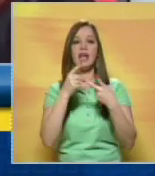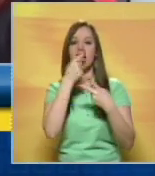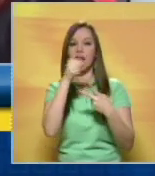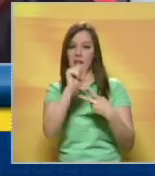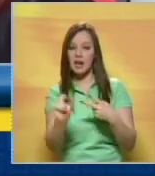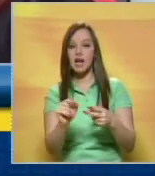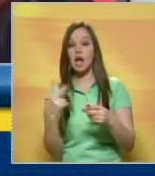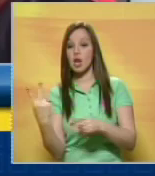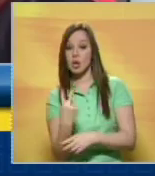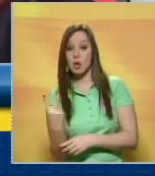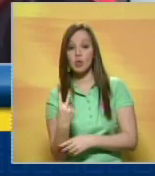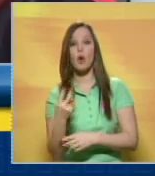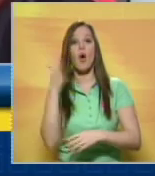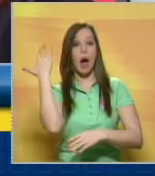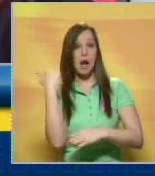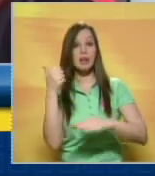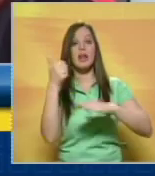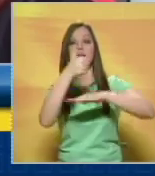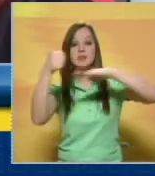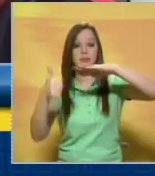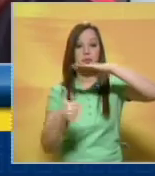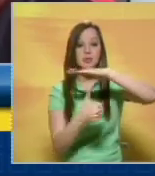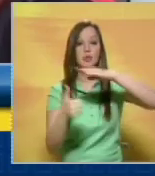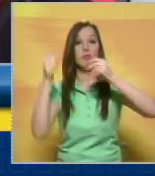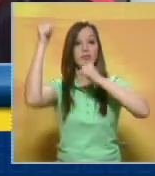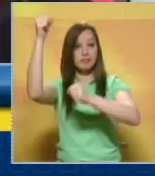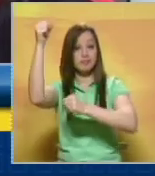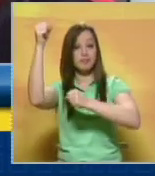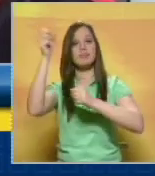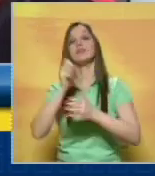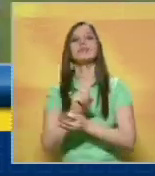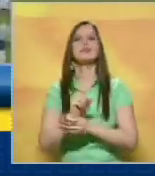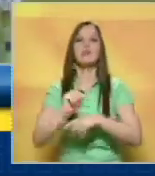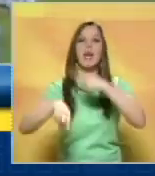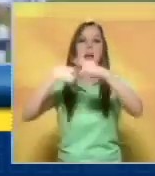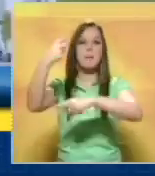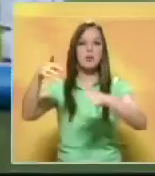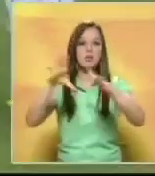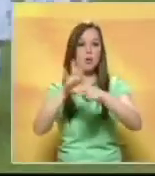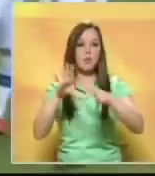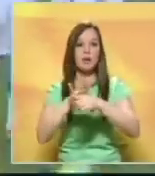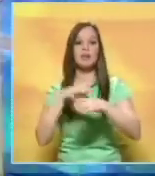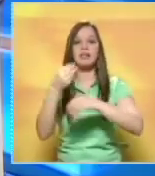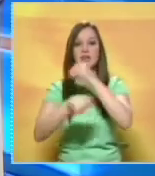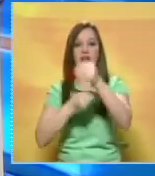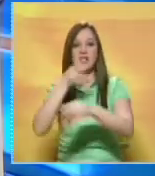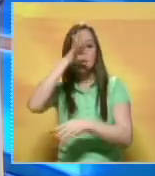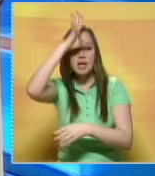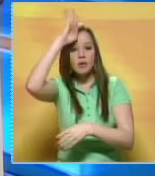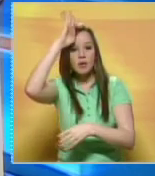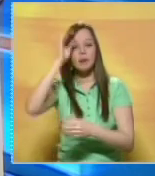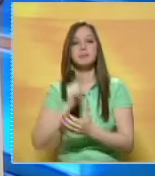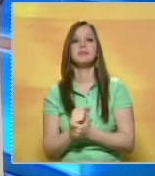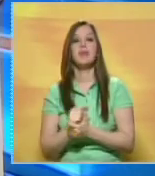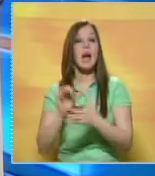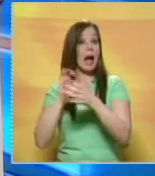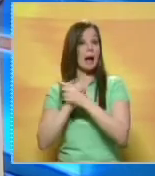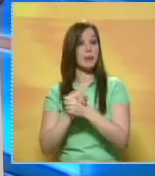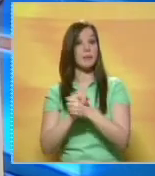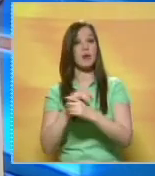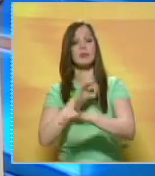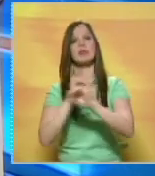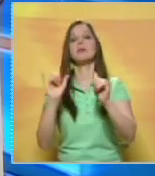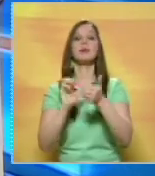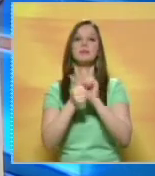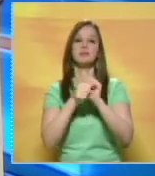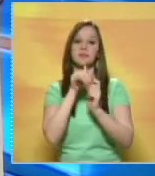ambos torneos fue subcampeón. La presentación oficial se realizará el próximo martes en Roma. Bien amigos, hasta aquí la información deportiva